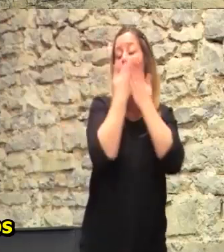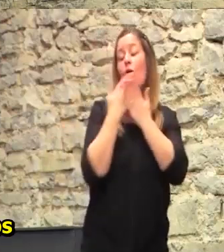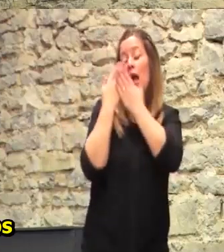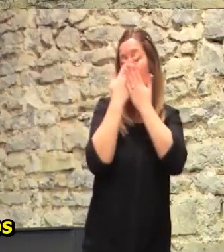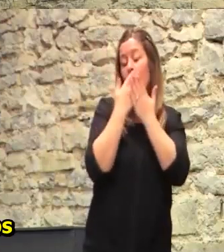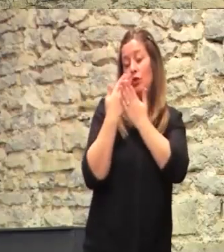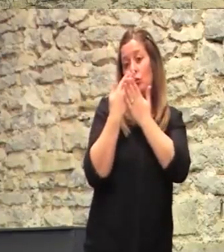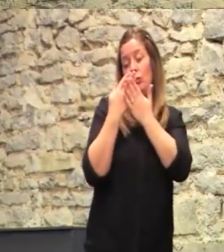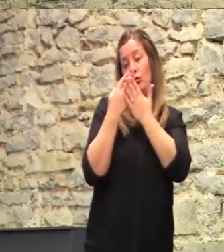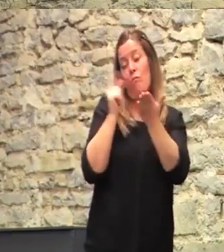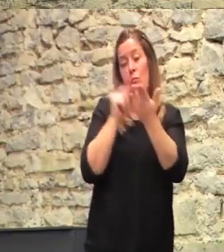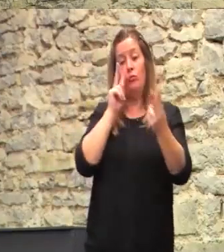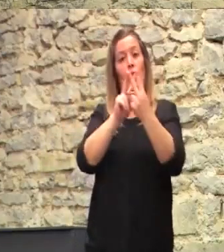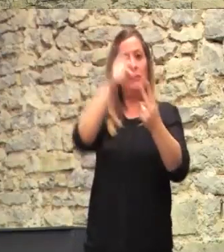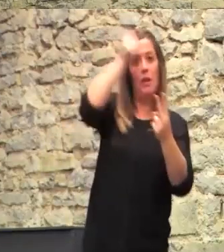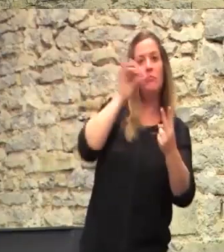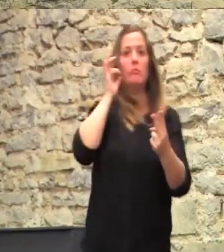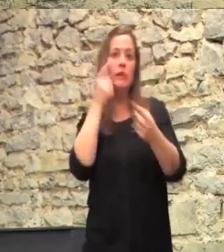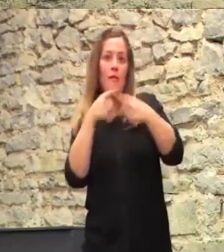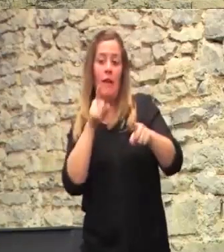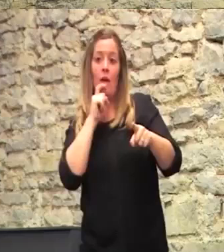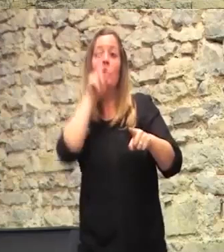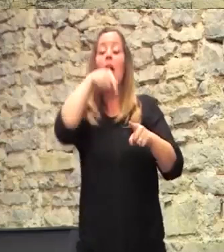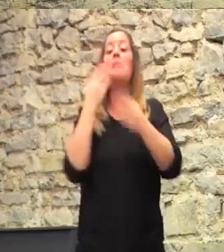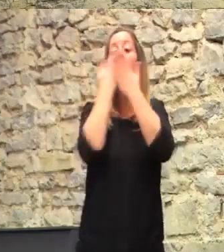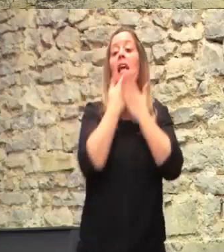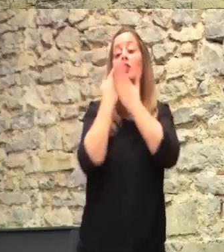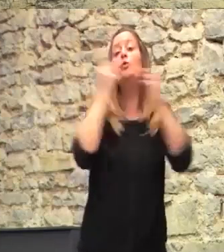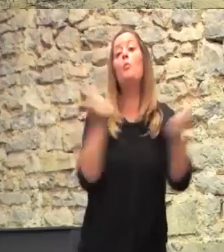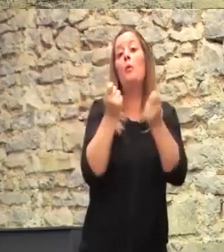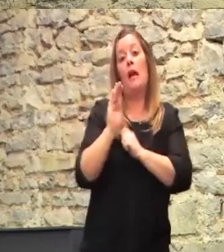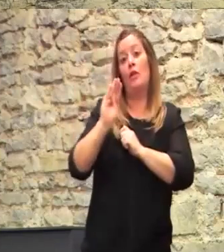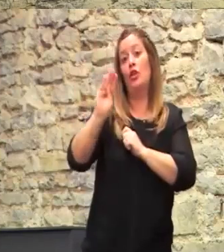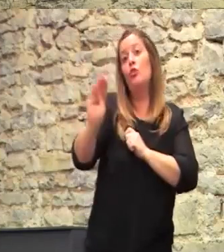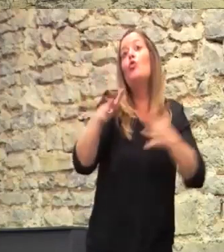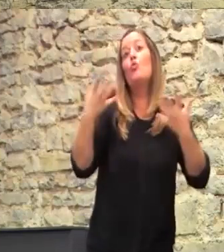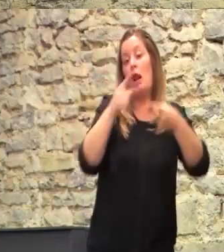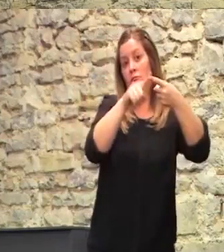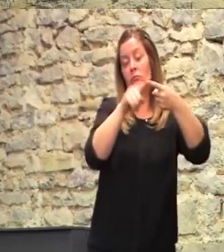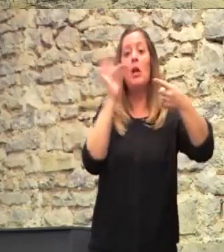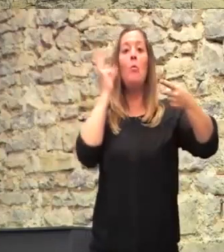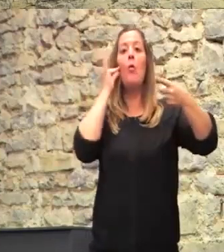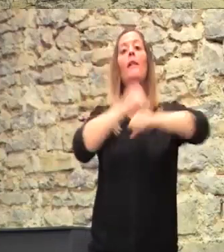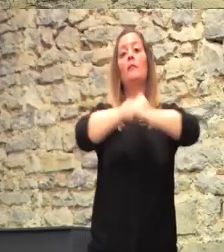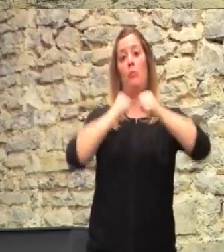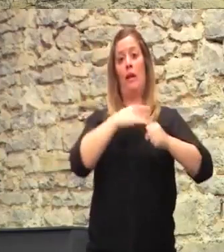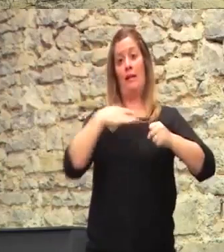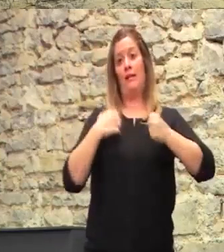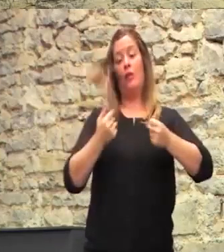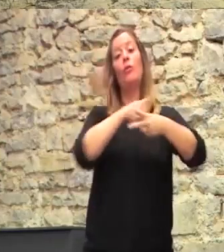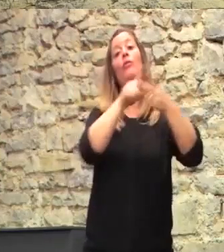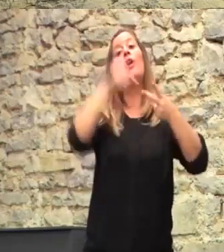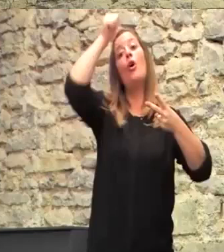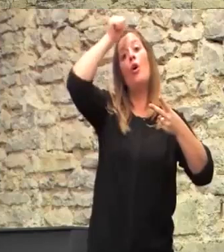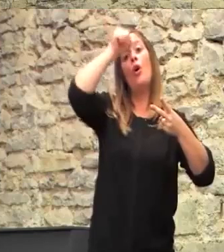con perspectiva de género algunos de sus estudios y publicaciones son mujeres empoderadas y salud hombres